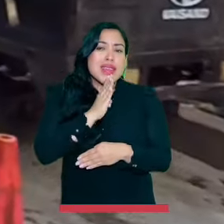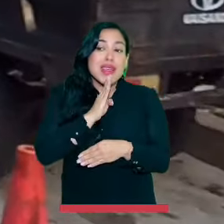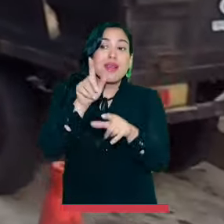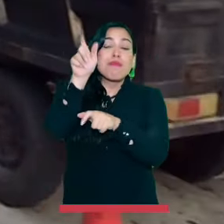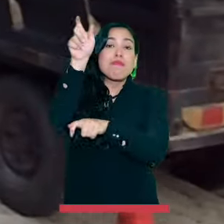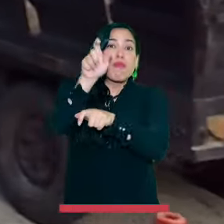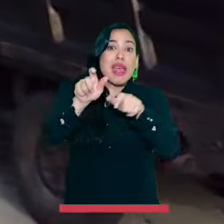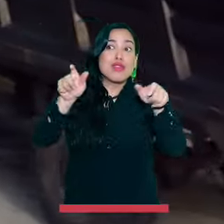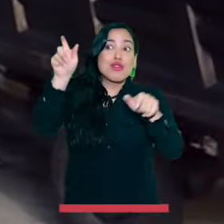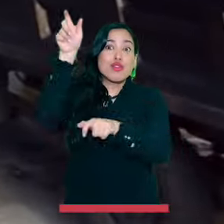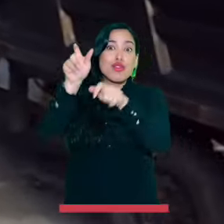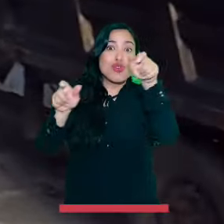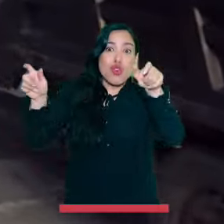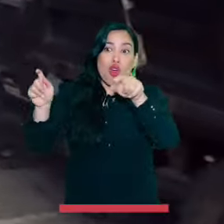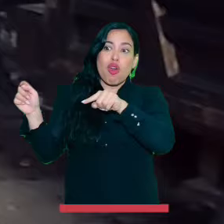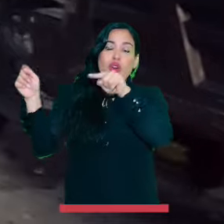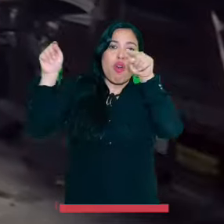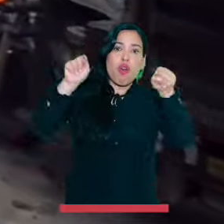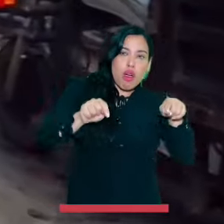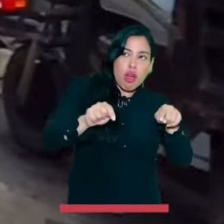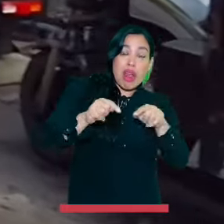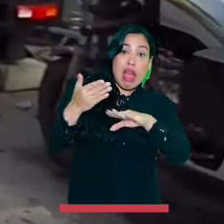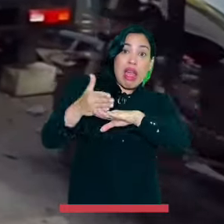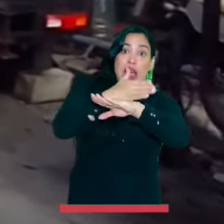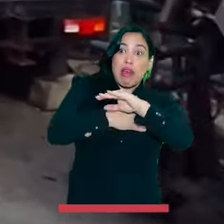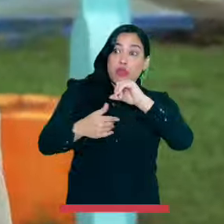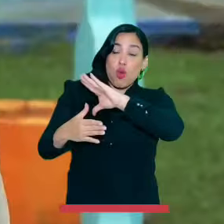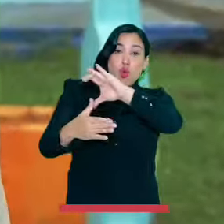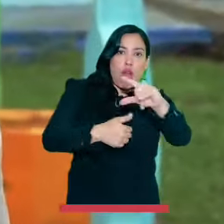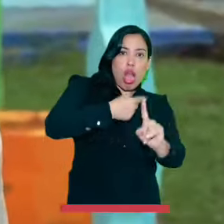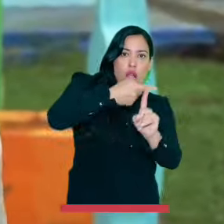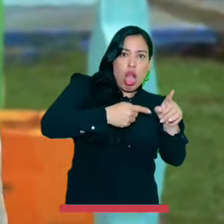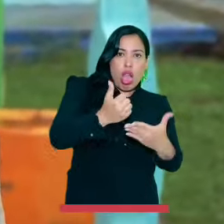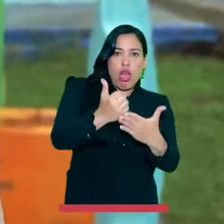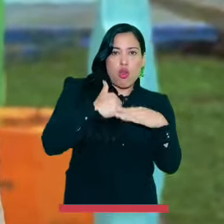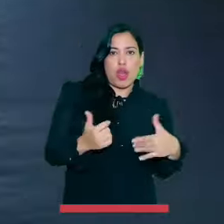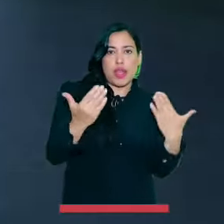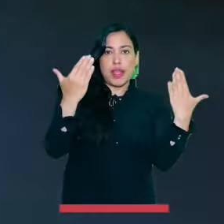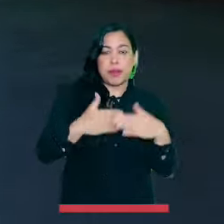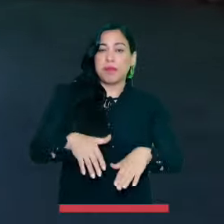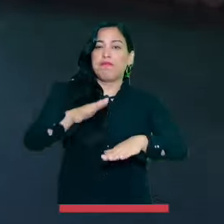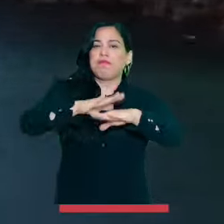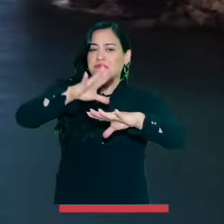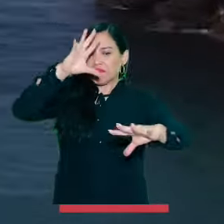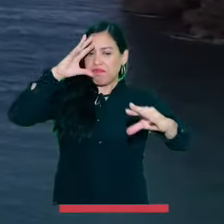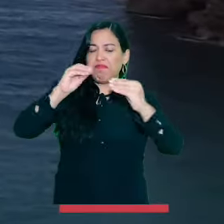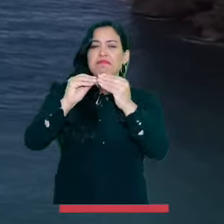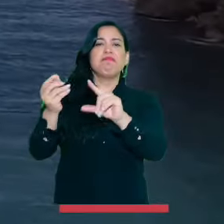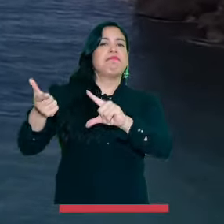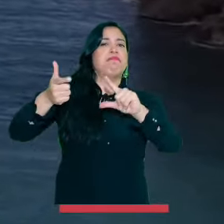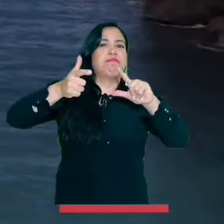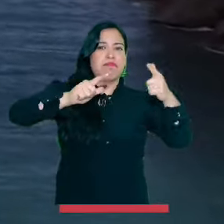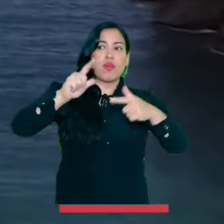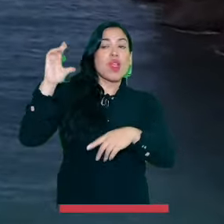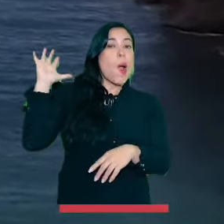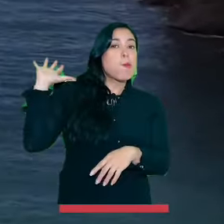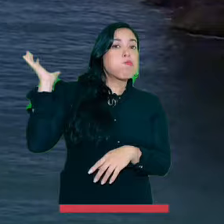las personas que estaban pagando arriendo antes del huracán. Hemos logrado concretar una